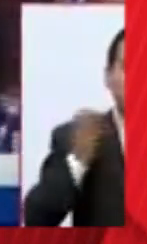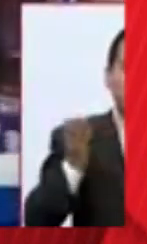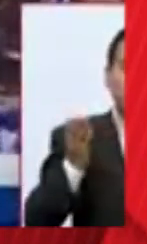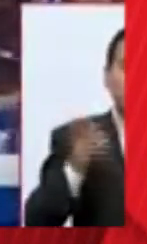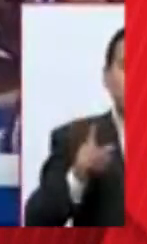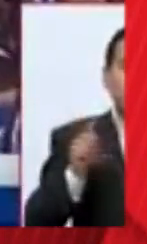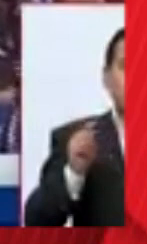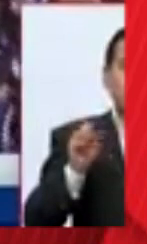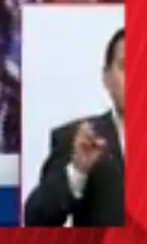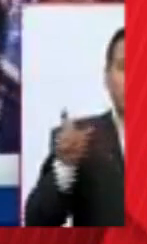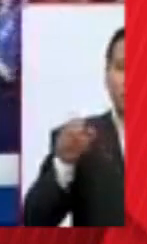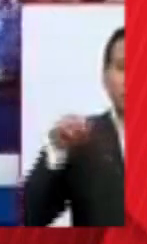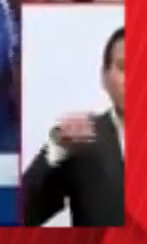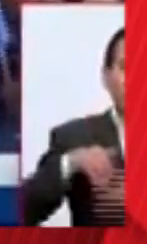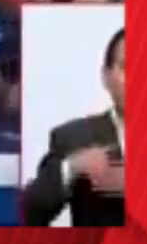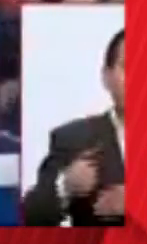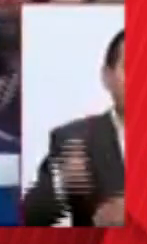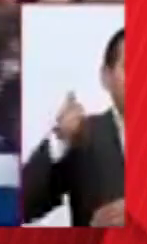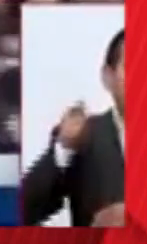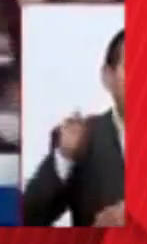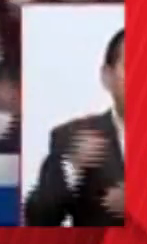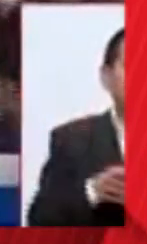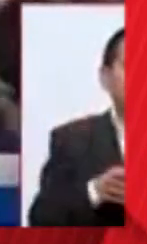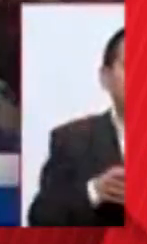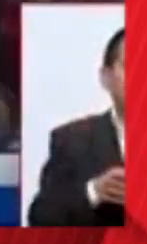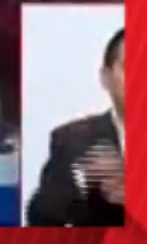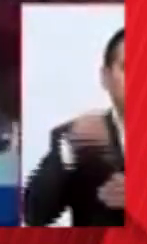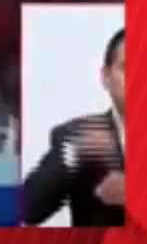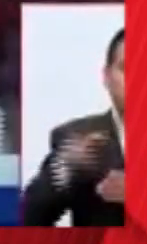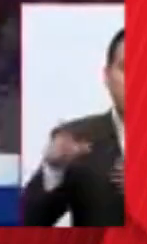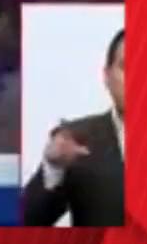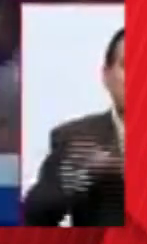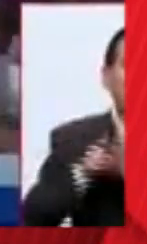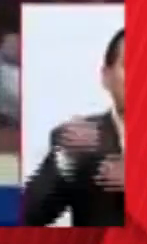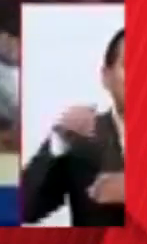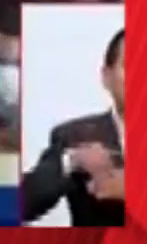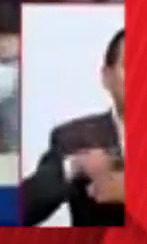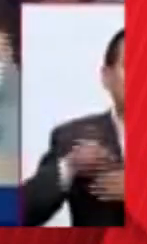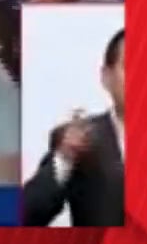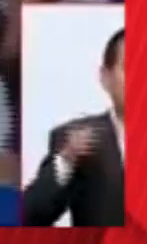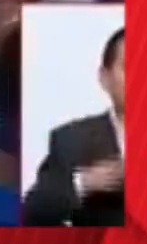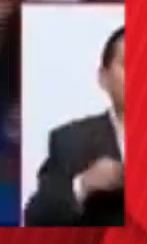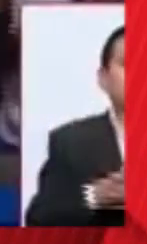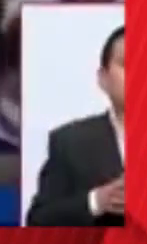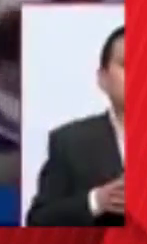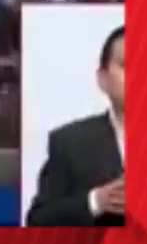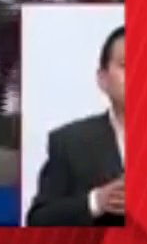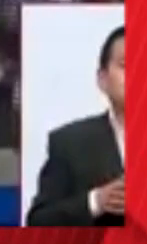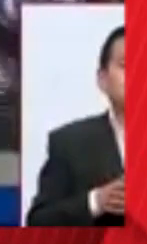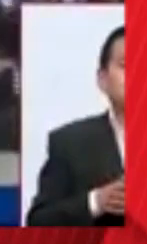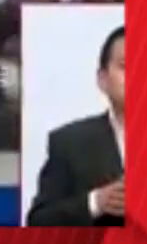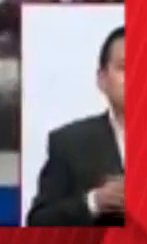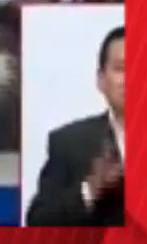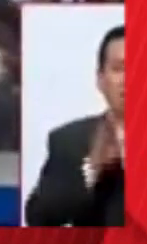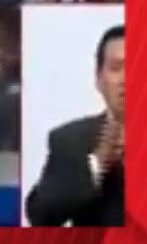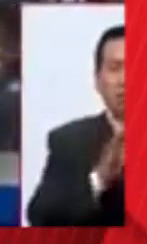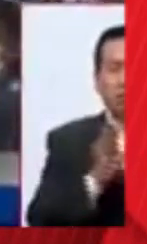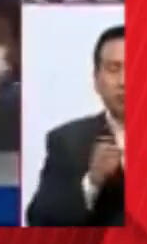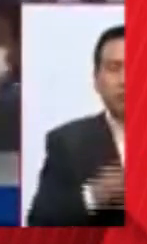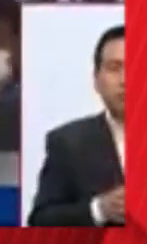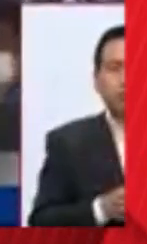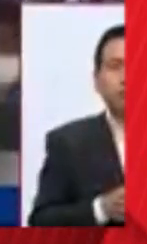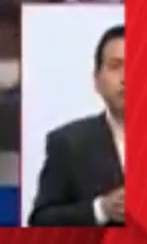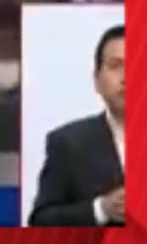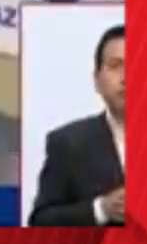del Tribunal Supremo Electoral, normas electorales. Un ejemplo para entender,